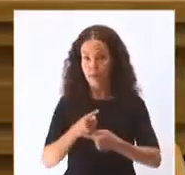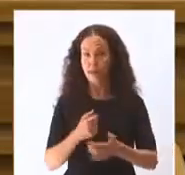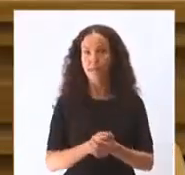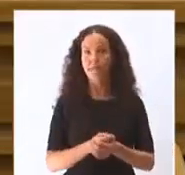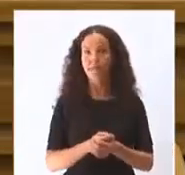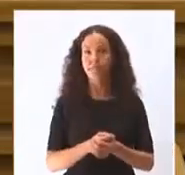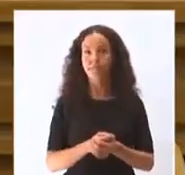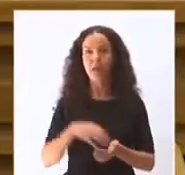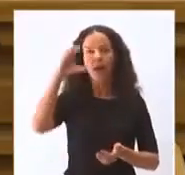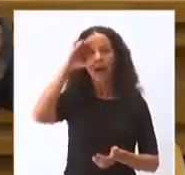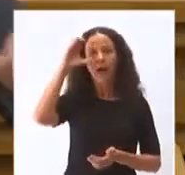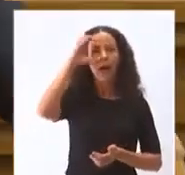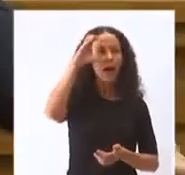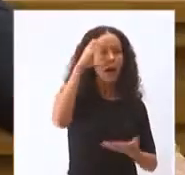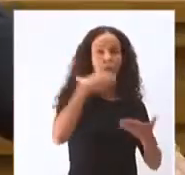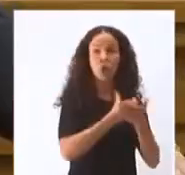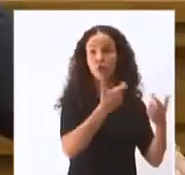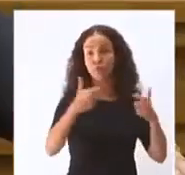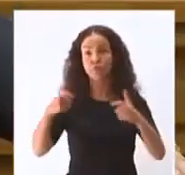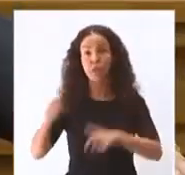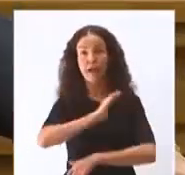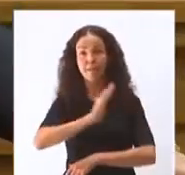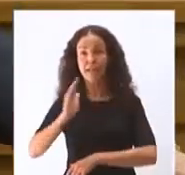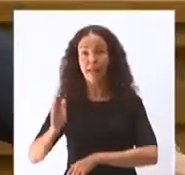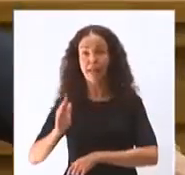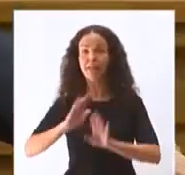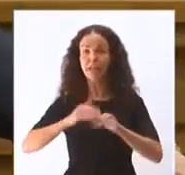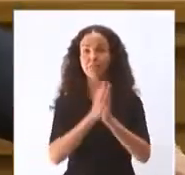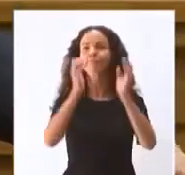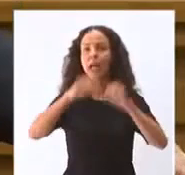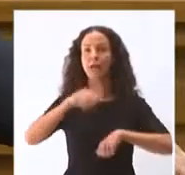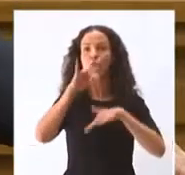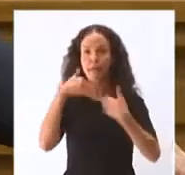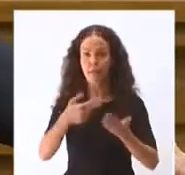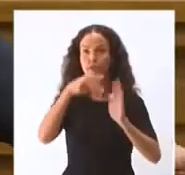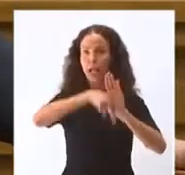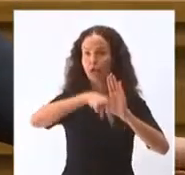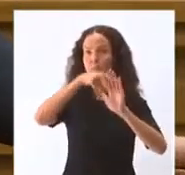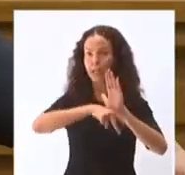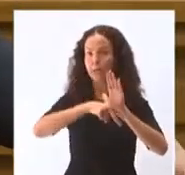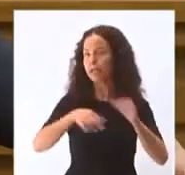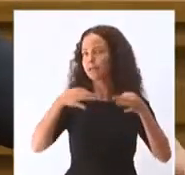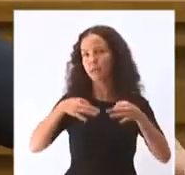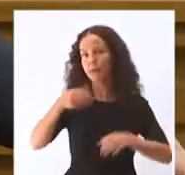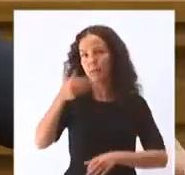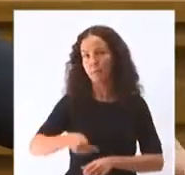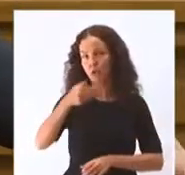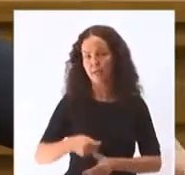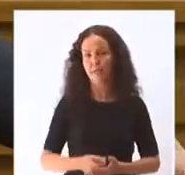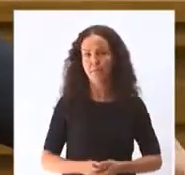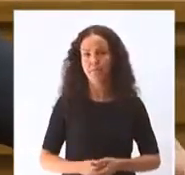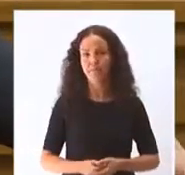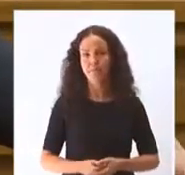escuchando a todos los sectores afectados y consensuando la actualización de esta normativa que siempre es importante tener sobre la mesa